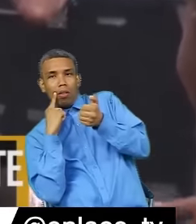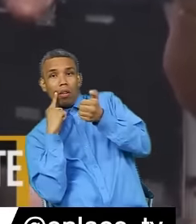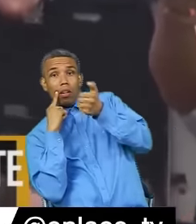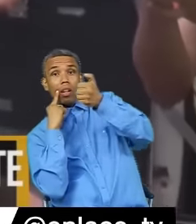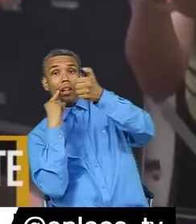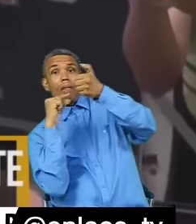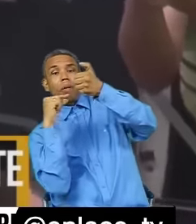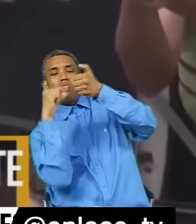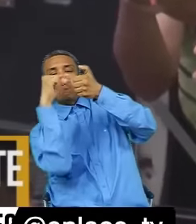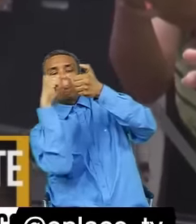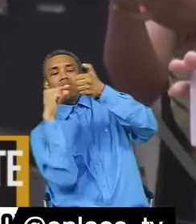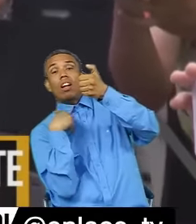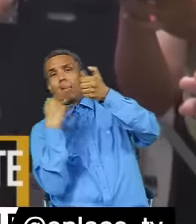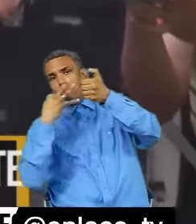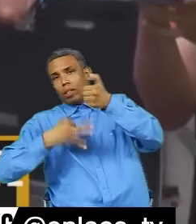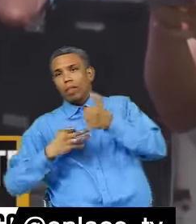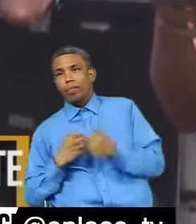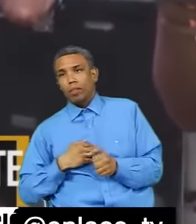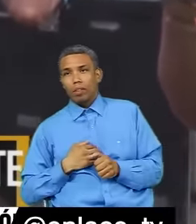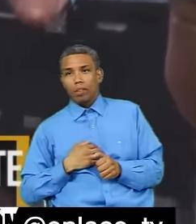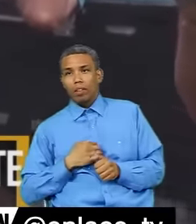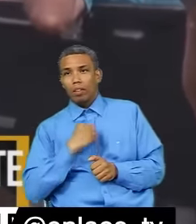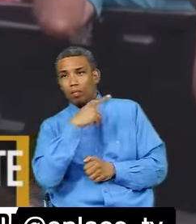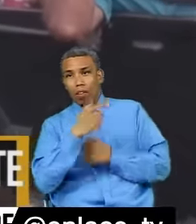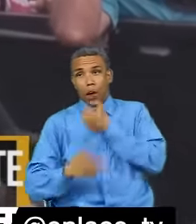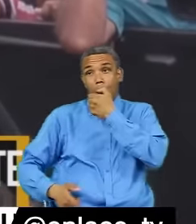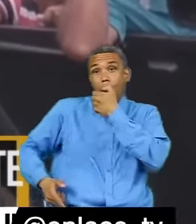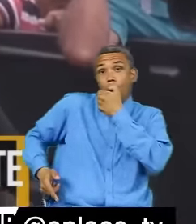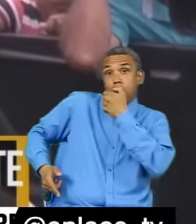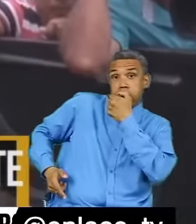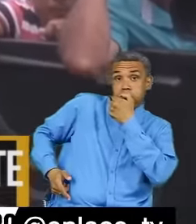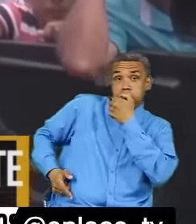hombres fueron devueltos al vehículo.